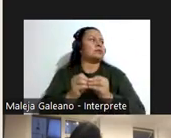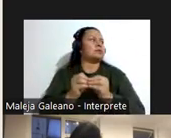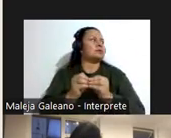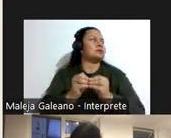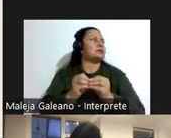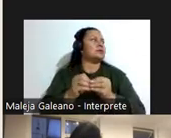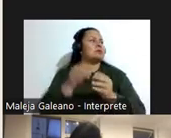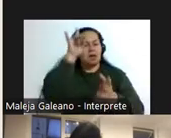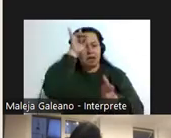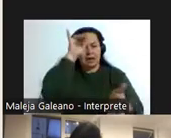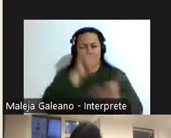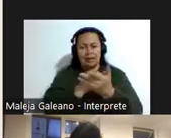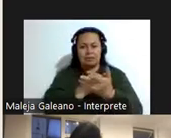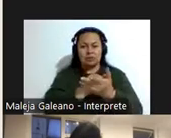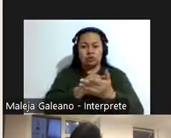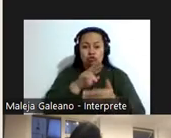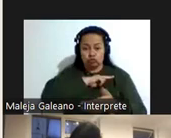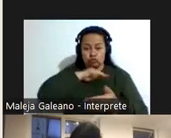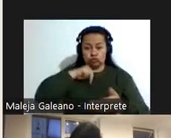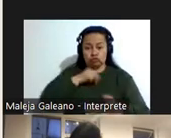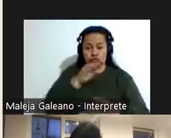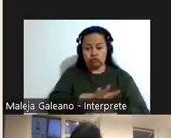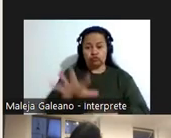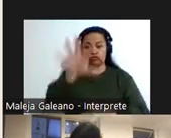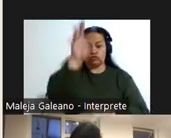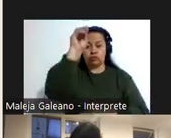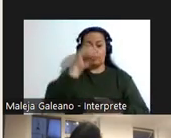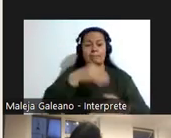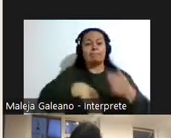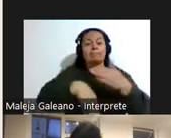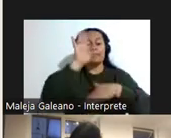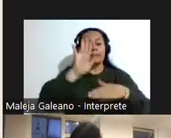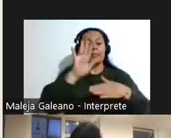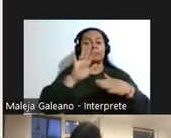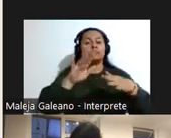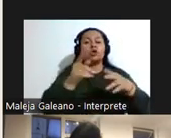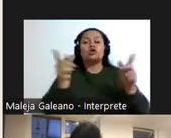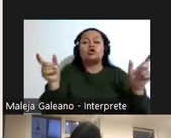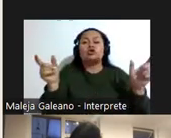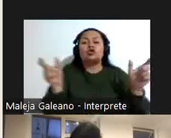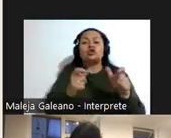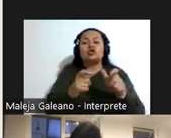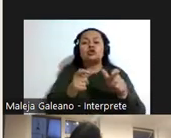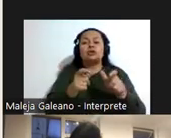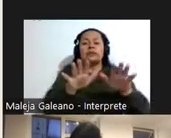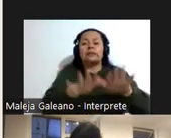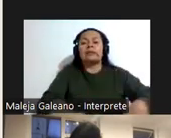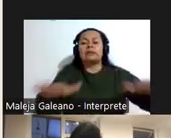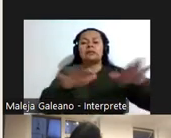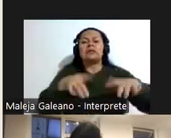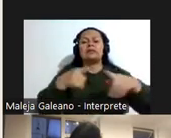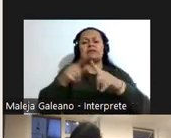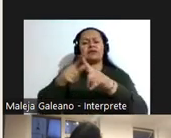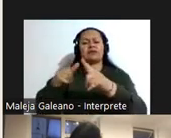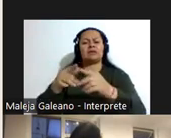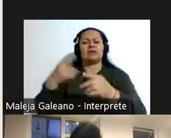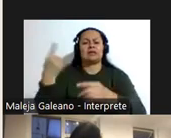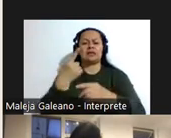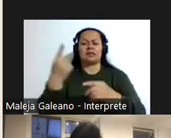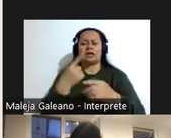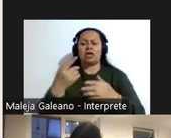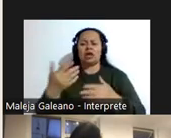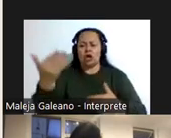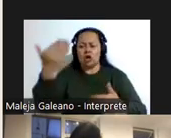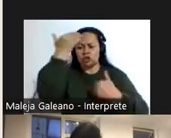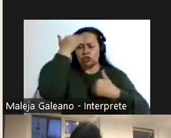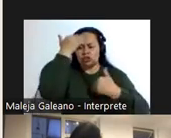creernos que somos mapas, o sea, pequeños territorios con múltiples particularidades, con las